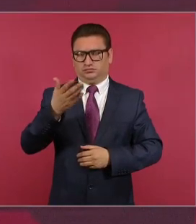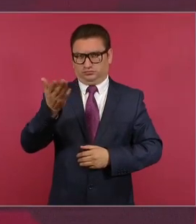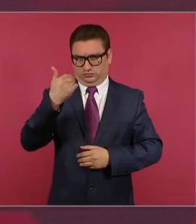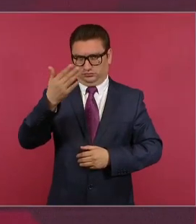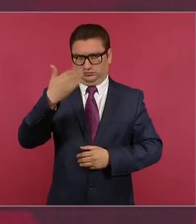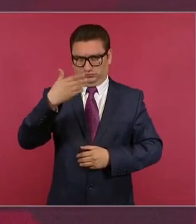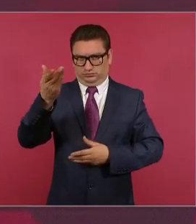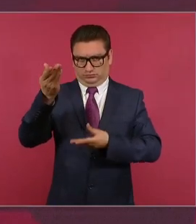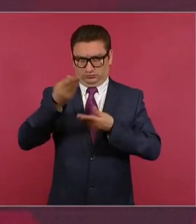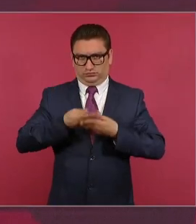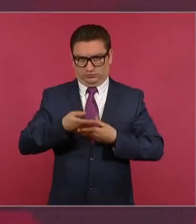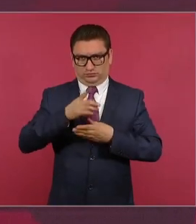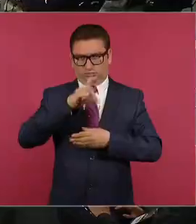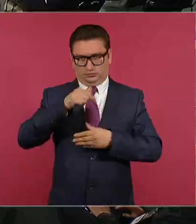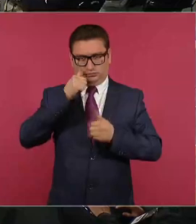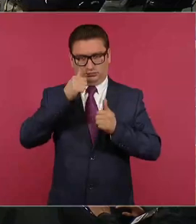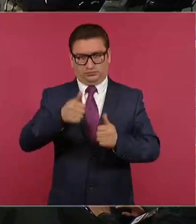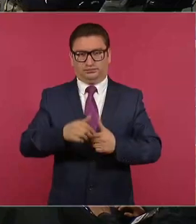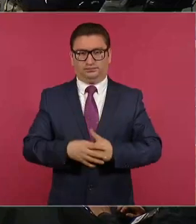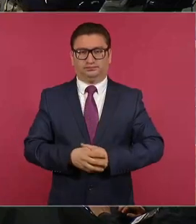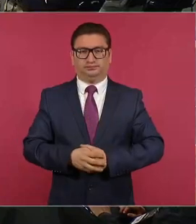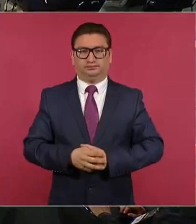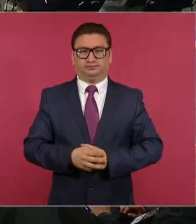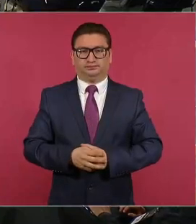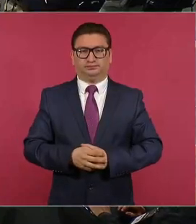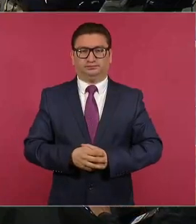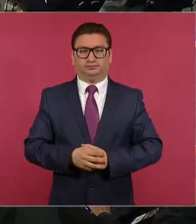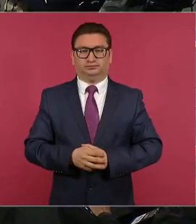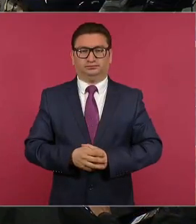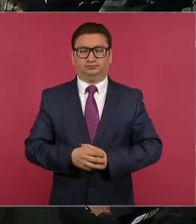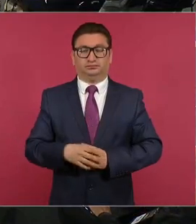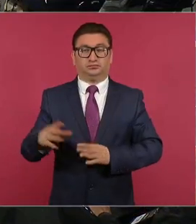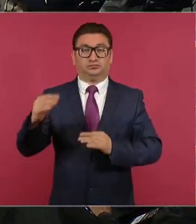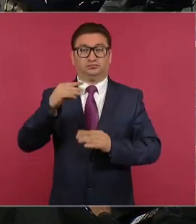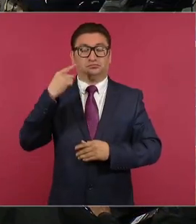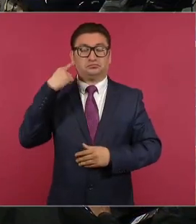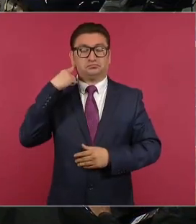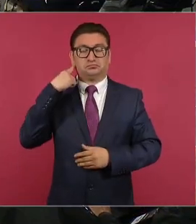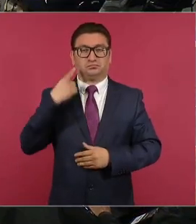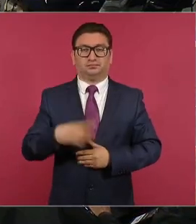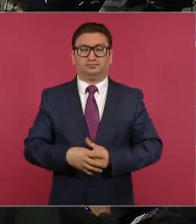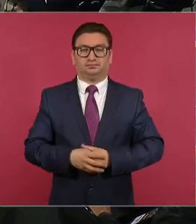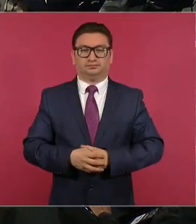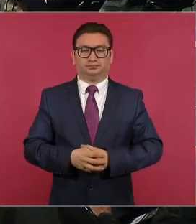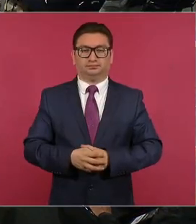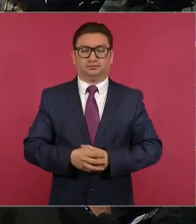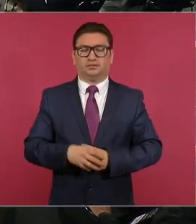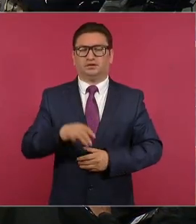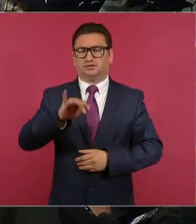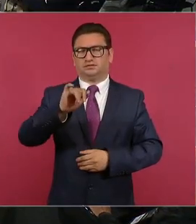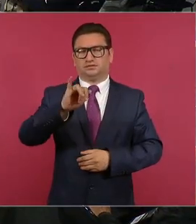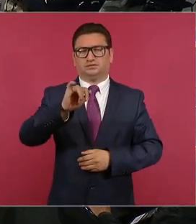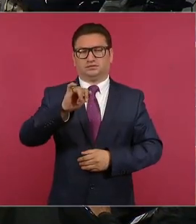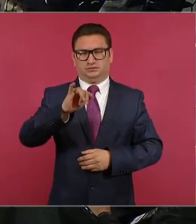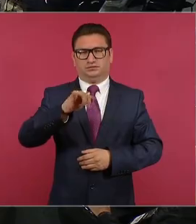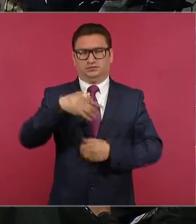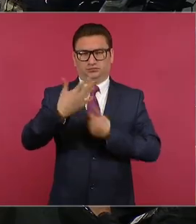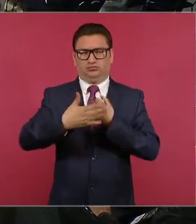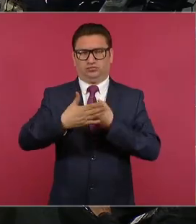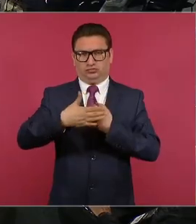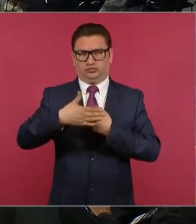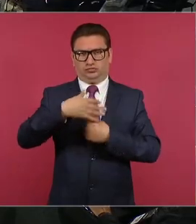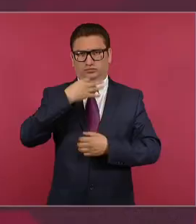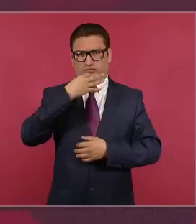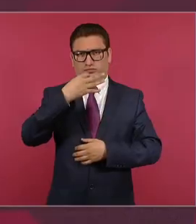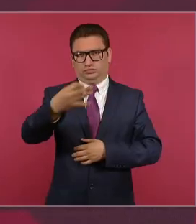que no los dejen. Presidente, para que. Presidente, ¿qué necesitan los migrantes si quieren reunirse con usted ahora que vas a? Sí, les mando